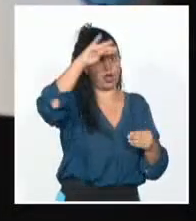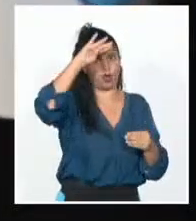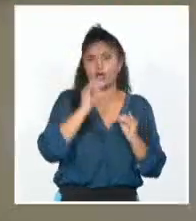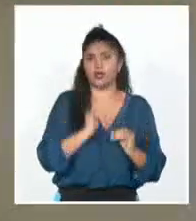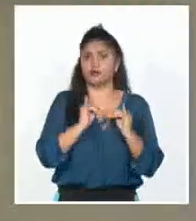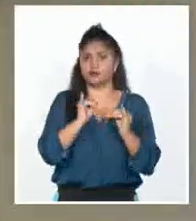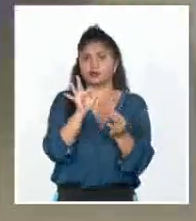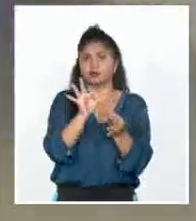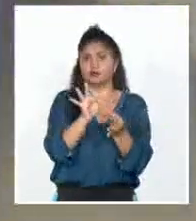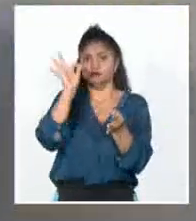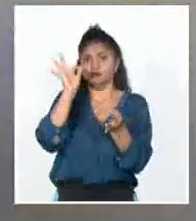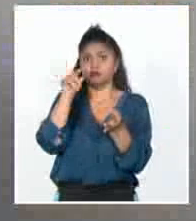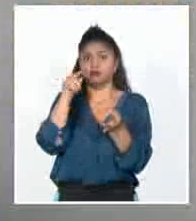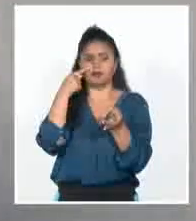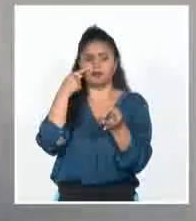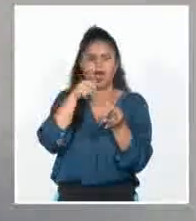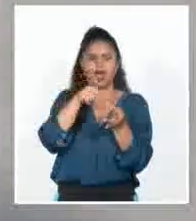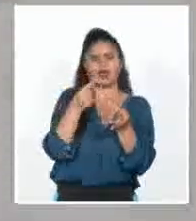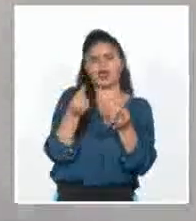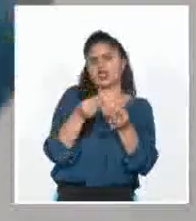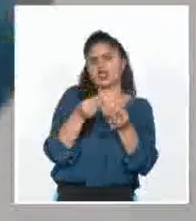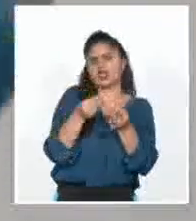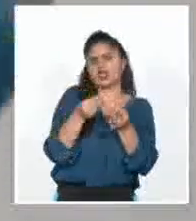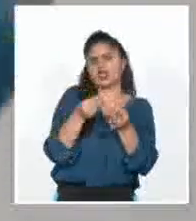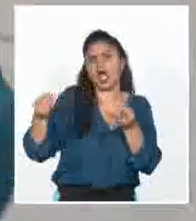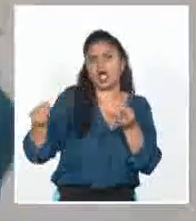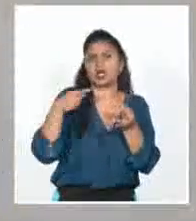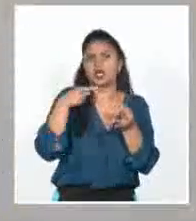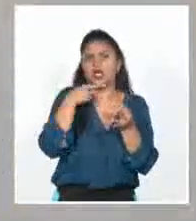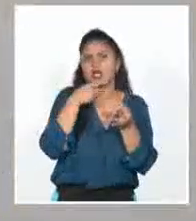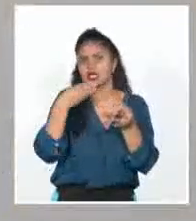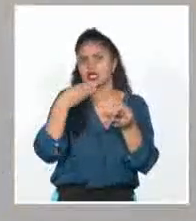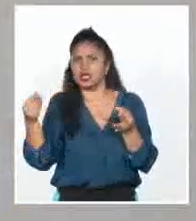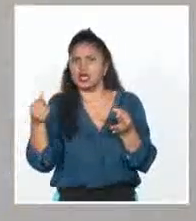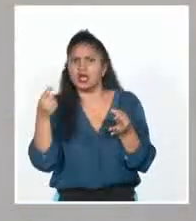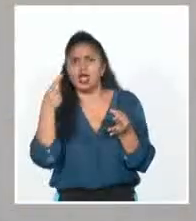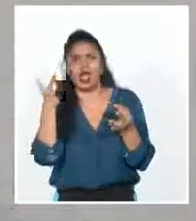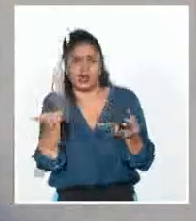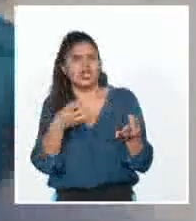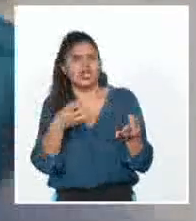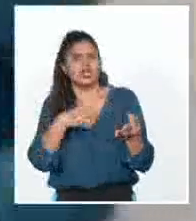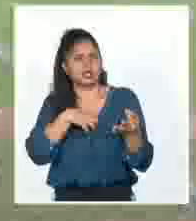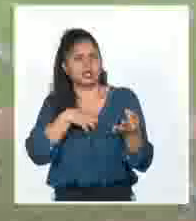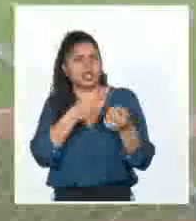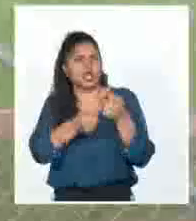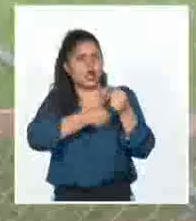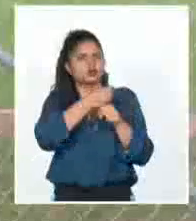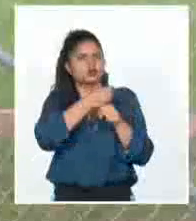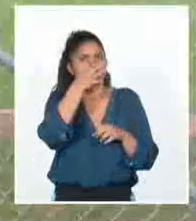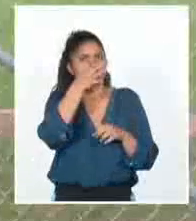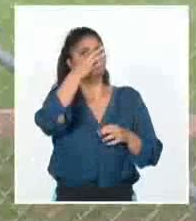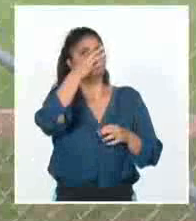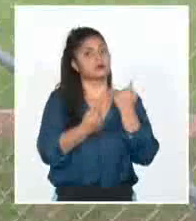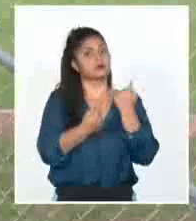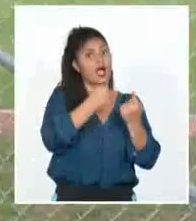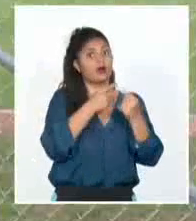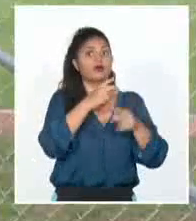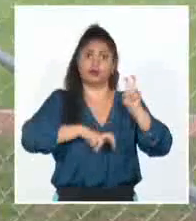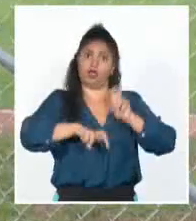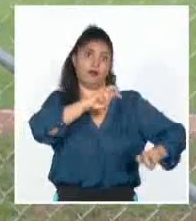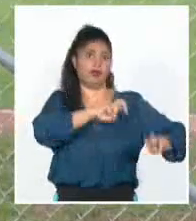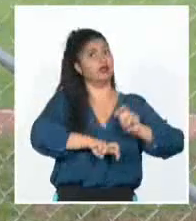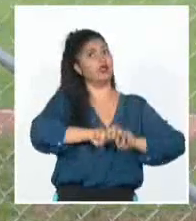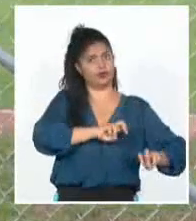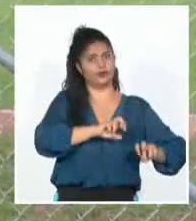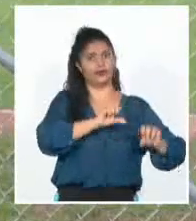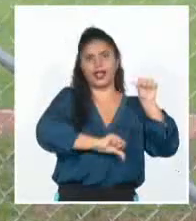sangre seca para su evaluación. El análisis de estas muestras está llevándose a cabo en el laboratorio antidoping de La Habana. Es un laboratorio que